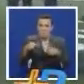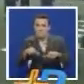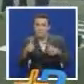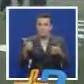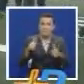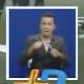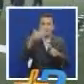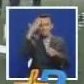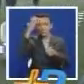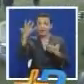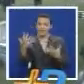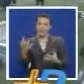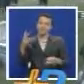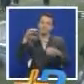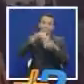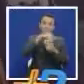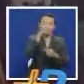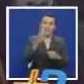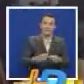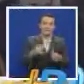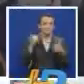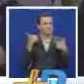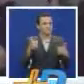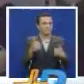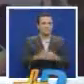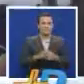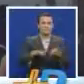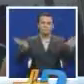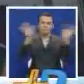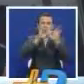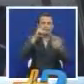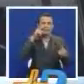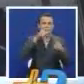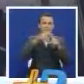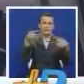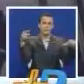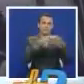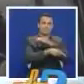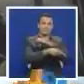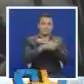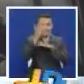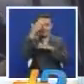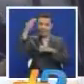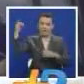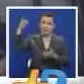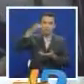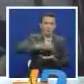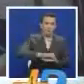desempeño en la cita orbital del próximo año. La idea es ganarla. Nosotros hemos venido acá a salir